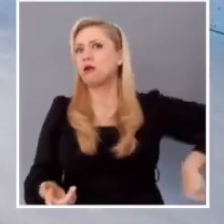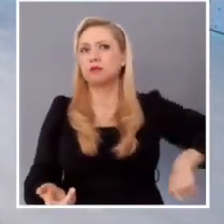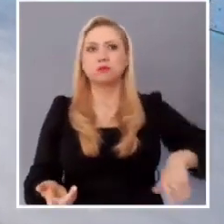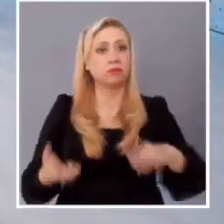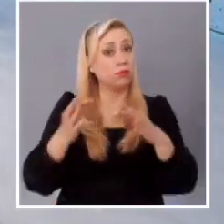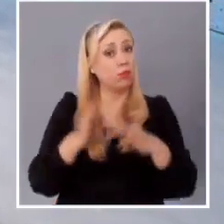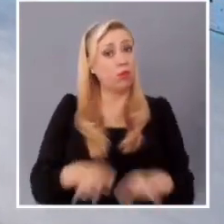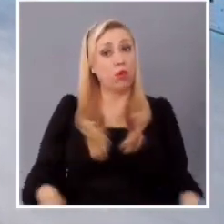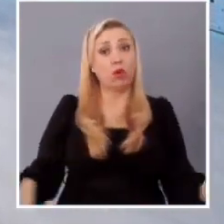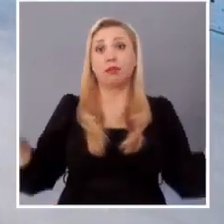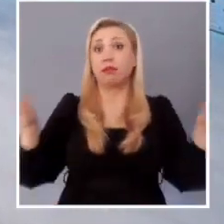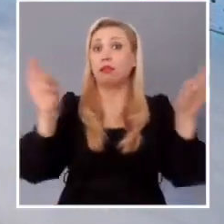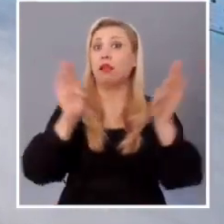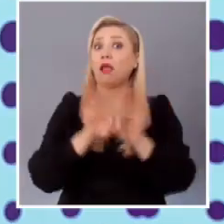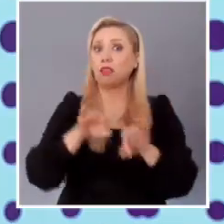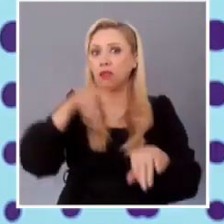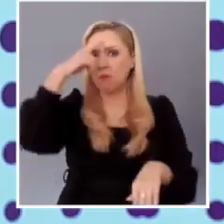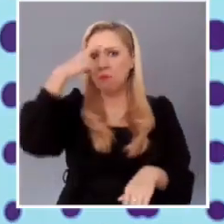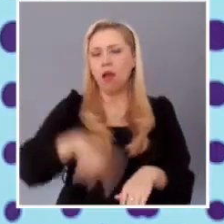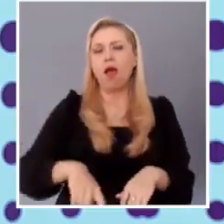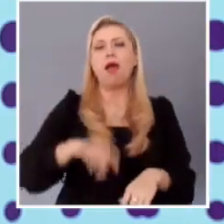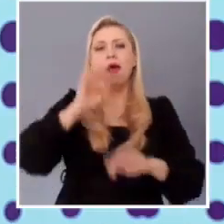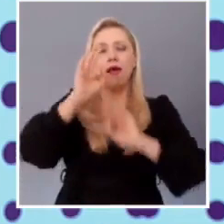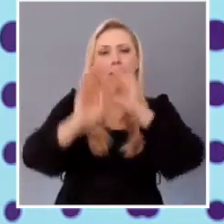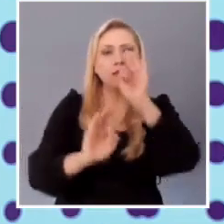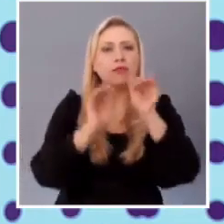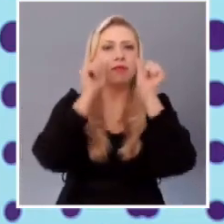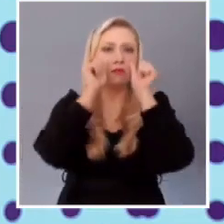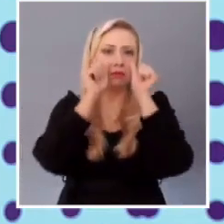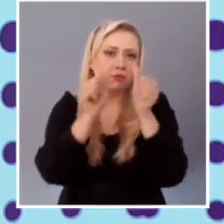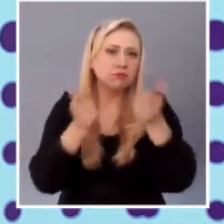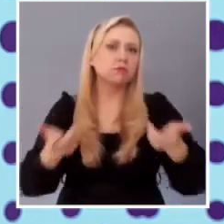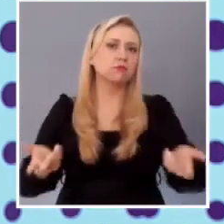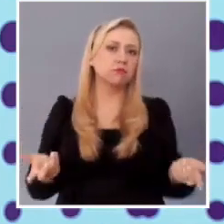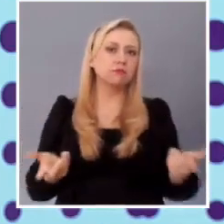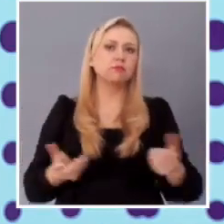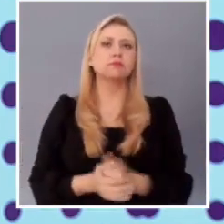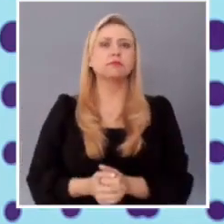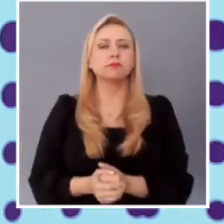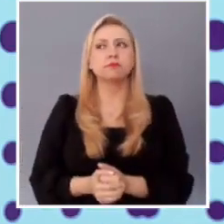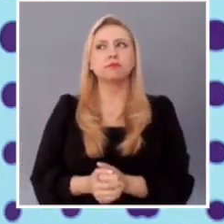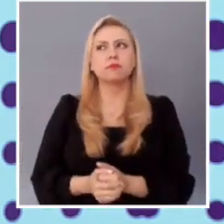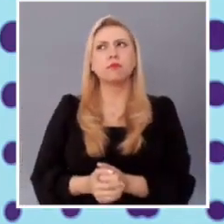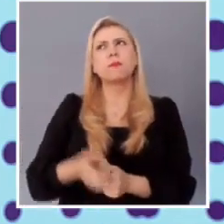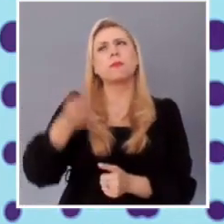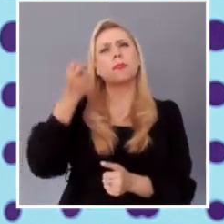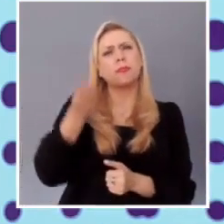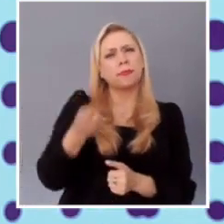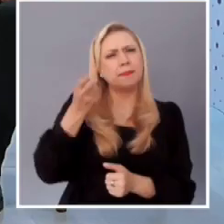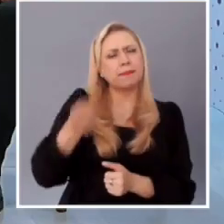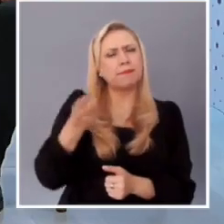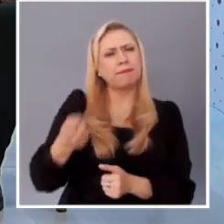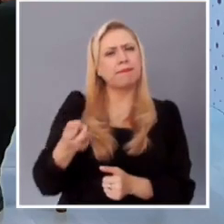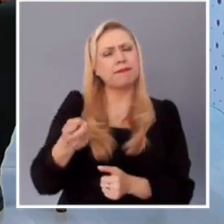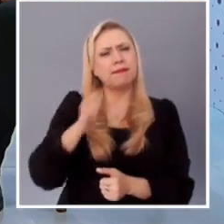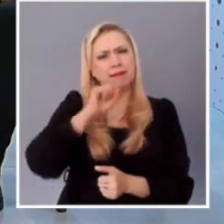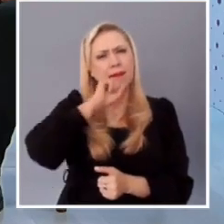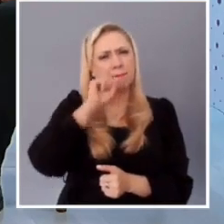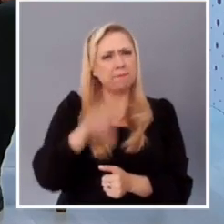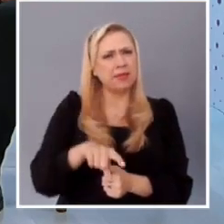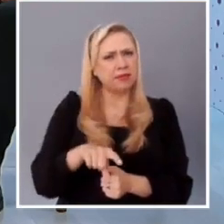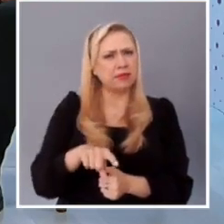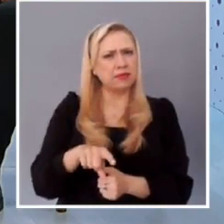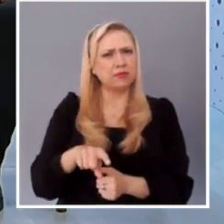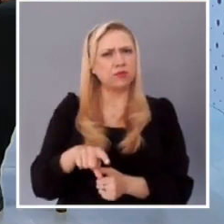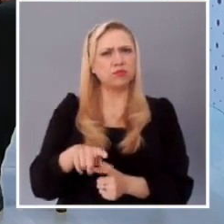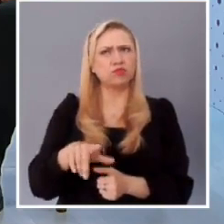para, pues, para el tratamiento como tal. Claro. Lisbel, ¿y estos modelos también se traducen en cuestiones de institucionalización